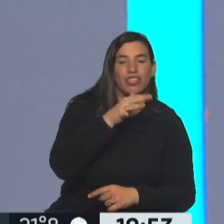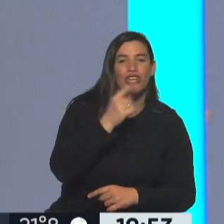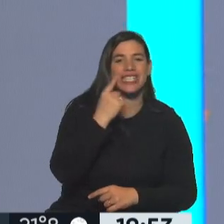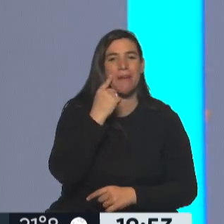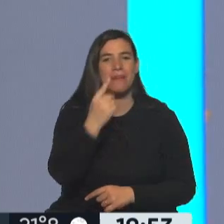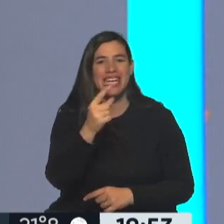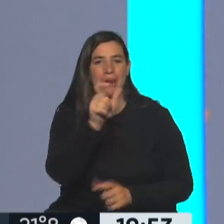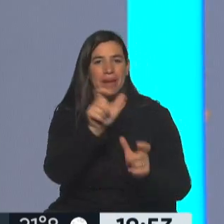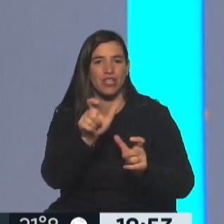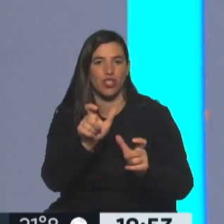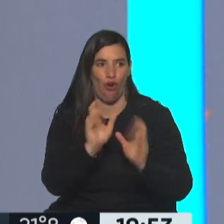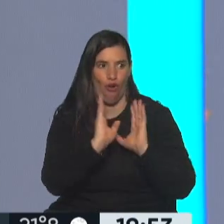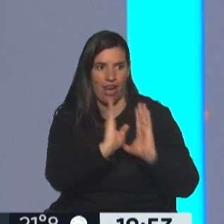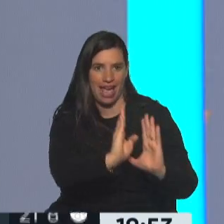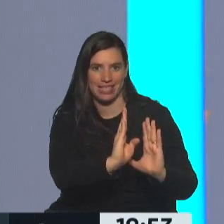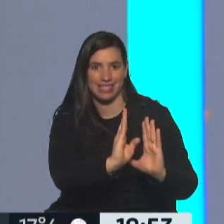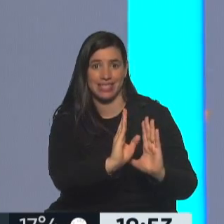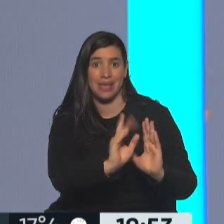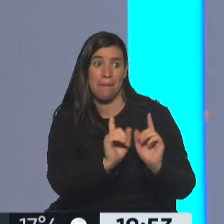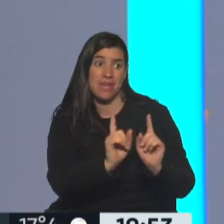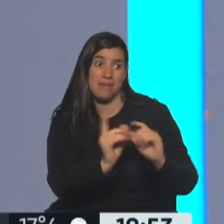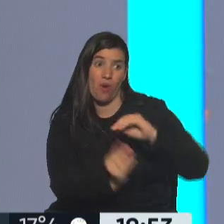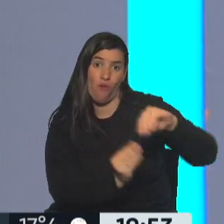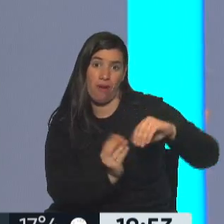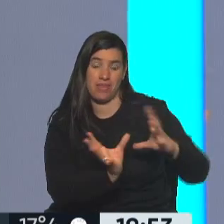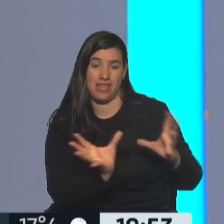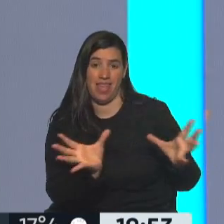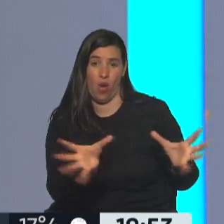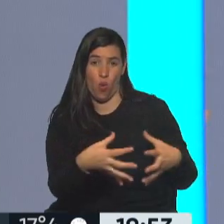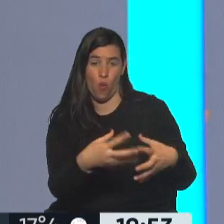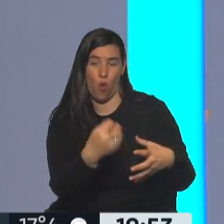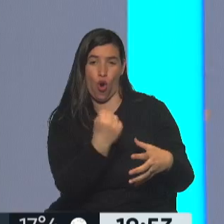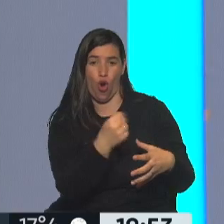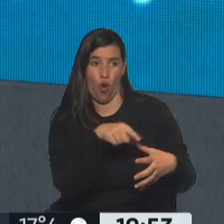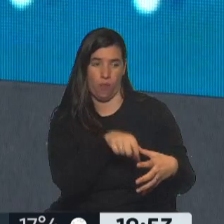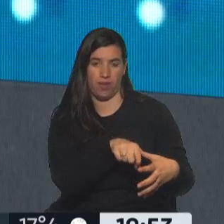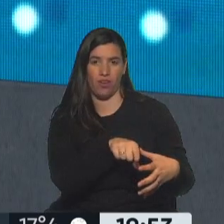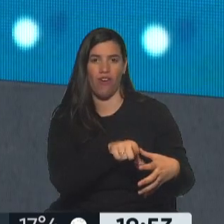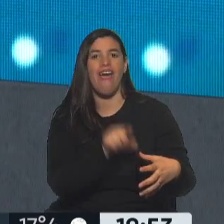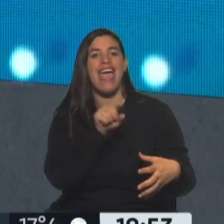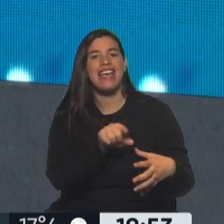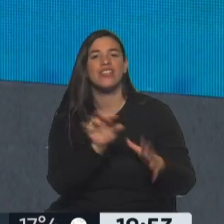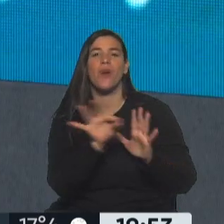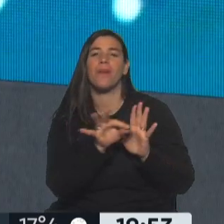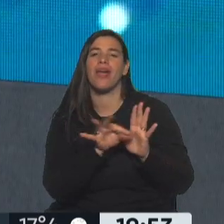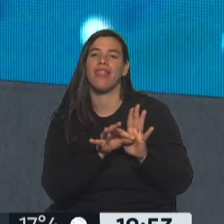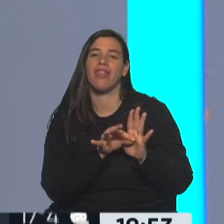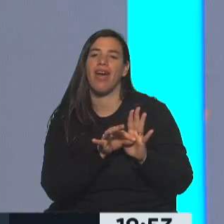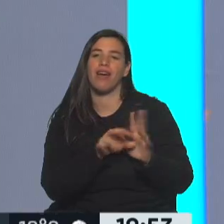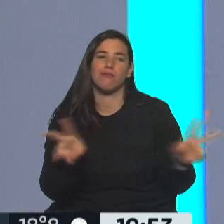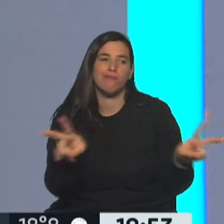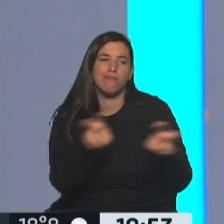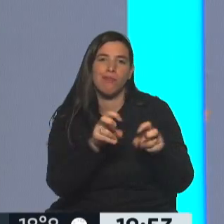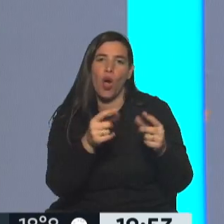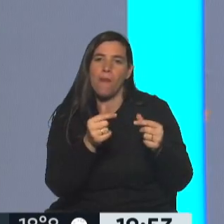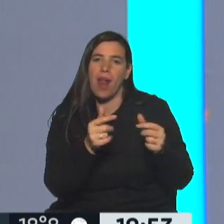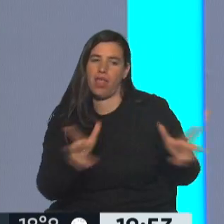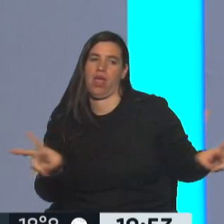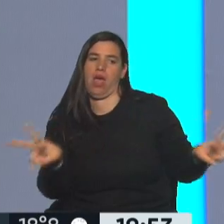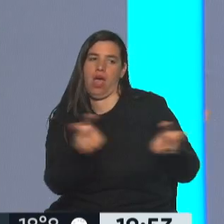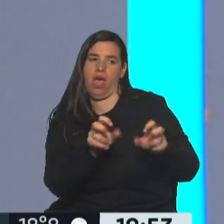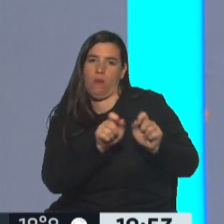hay alguien que está oprimiendo a los empresarios. Y la verdad es que te das vuelta y ves que el 1% de la sociedad tiene todo y